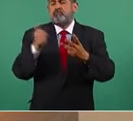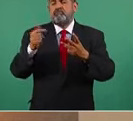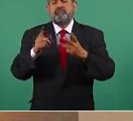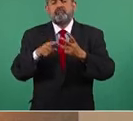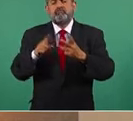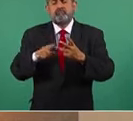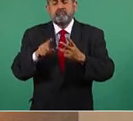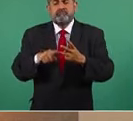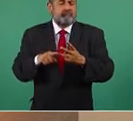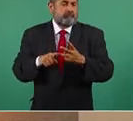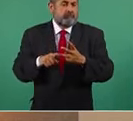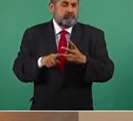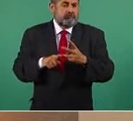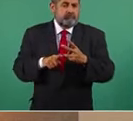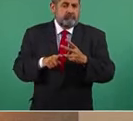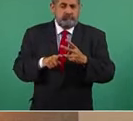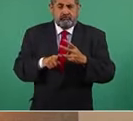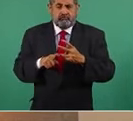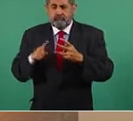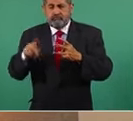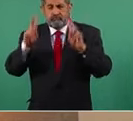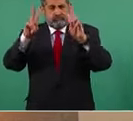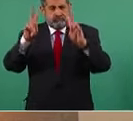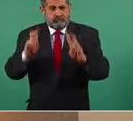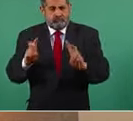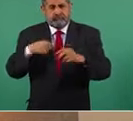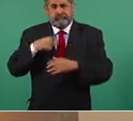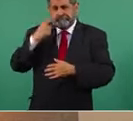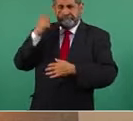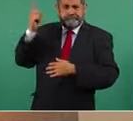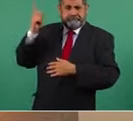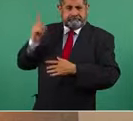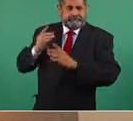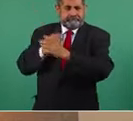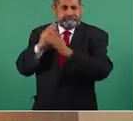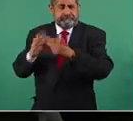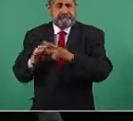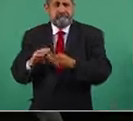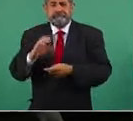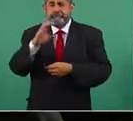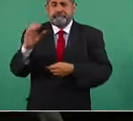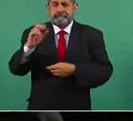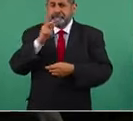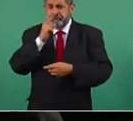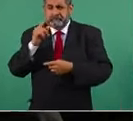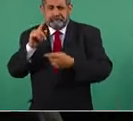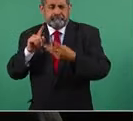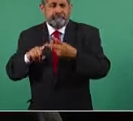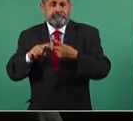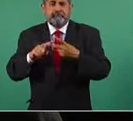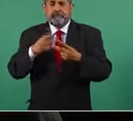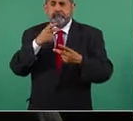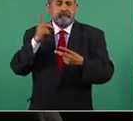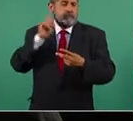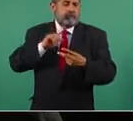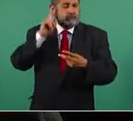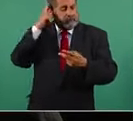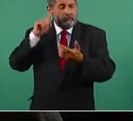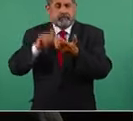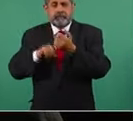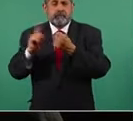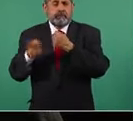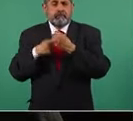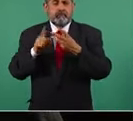materias que se llevan en esta capacitación son las que se muestran aquí: ciencias policiales, perspectiva de género, sistema nacional